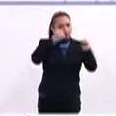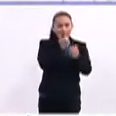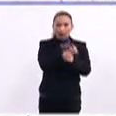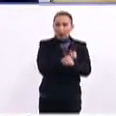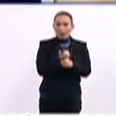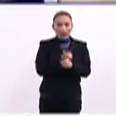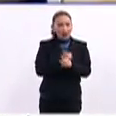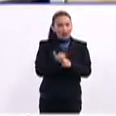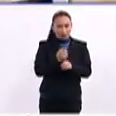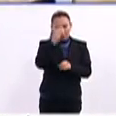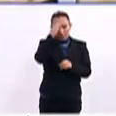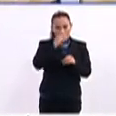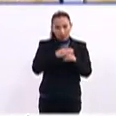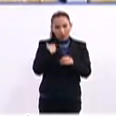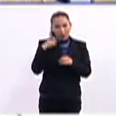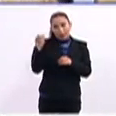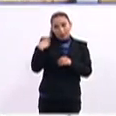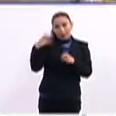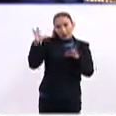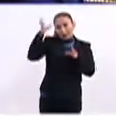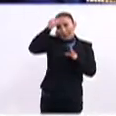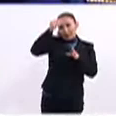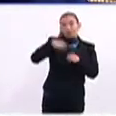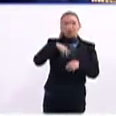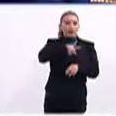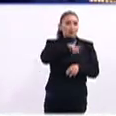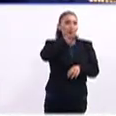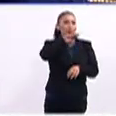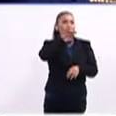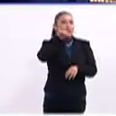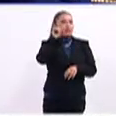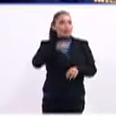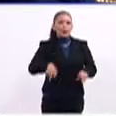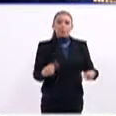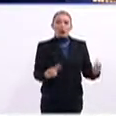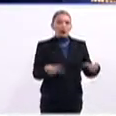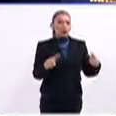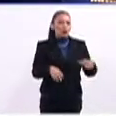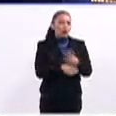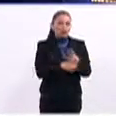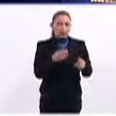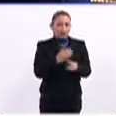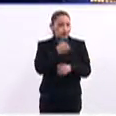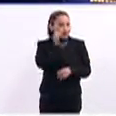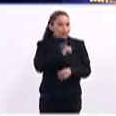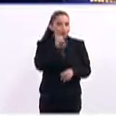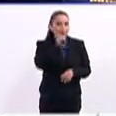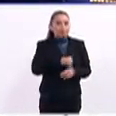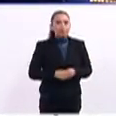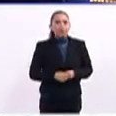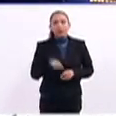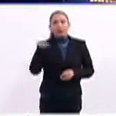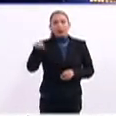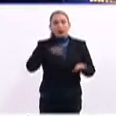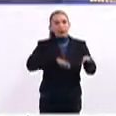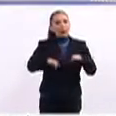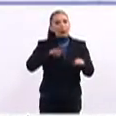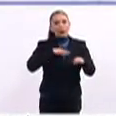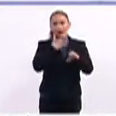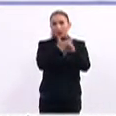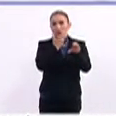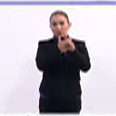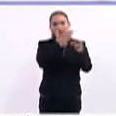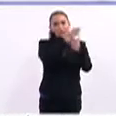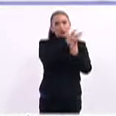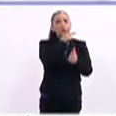en mi memoria y supongo que tiene que ver con eso. Mi madre siempre fue comerciante, desde siempre. Trabajaron mucho tiempo en Estados Unidos